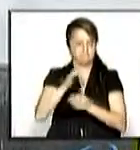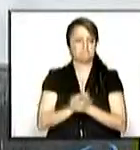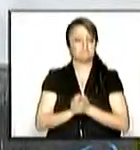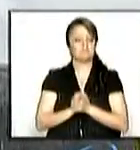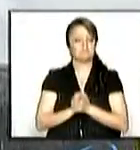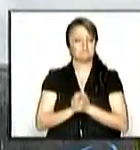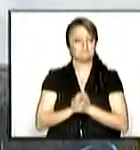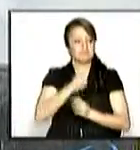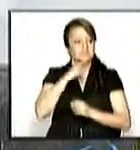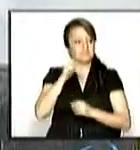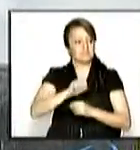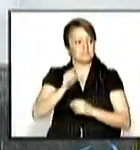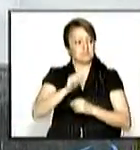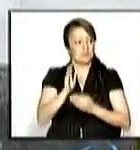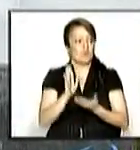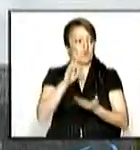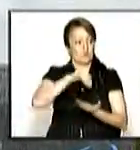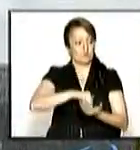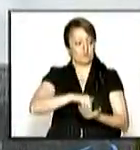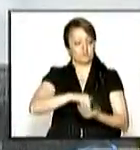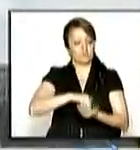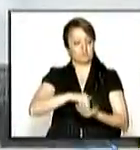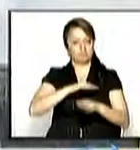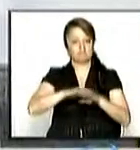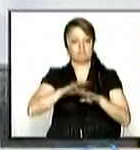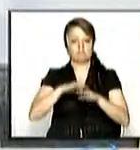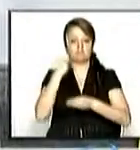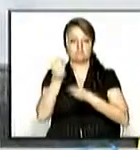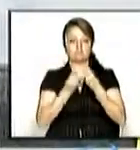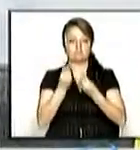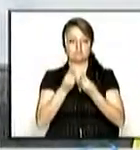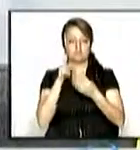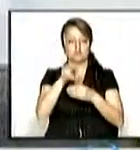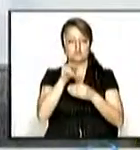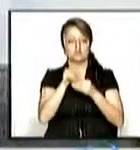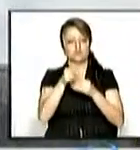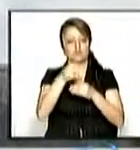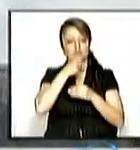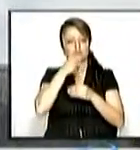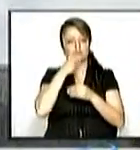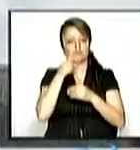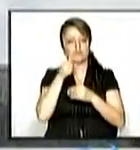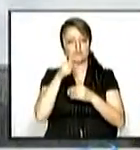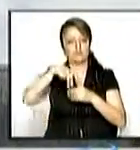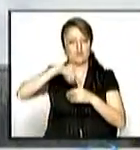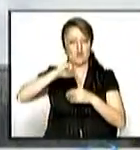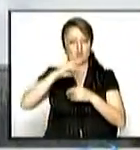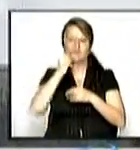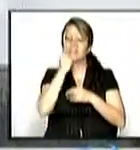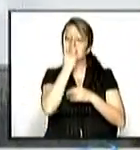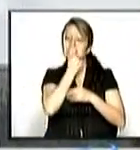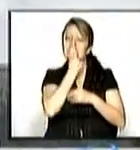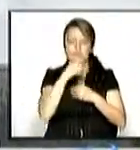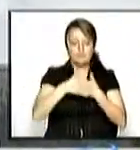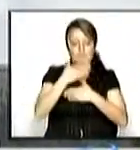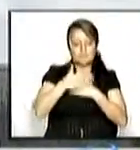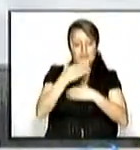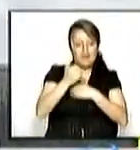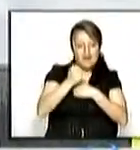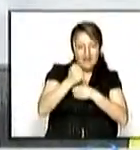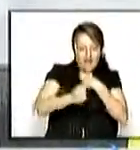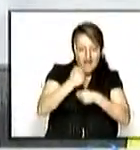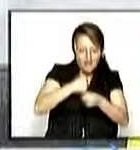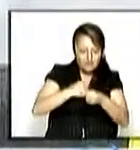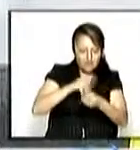Hoy nuevamente estamos para hacer un programa de odontología neurofocal empezando el año dijimos que íbamos a